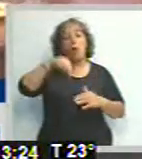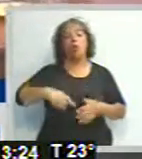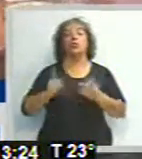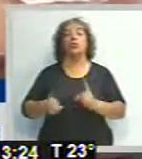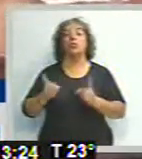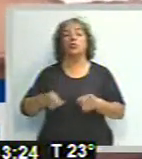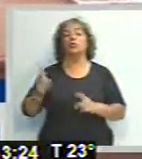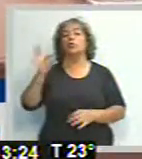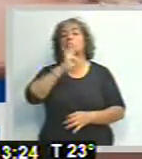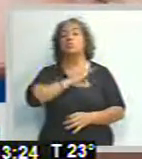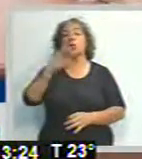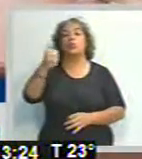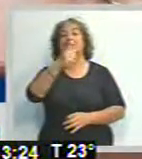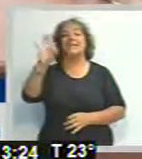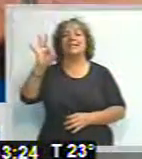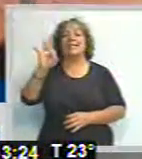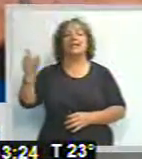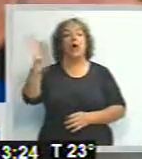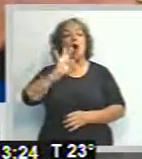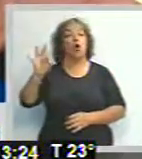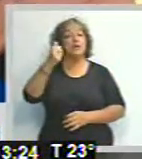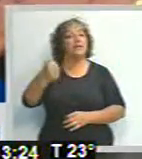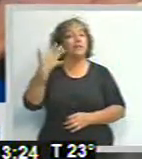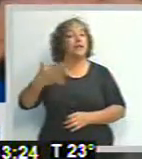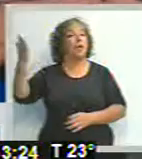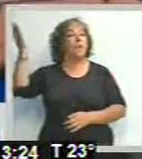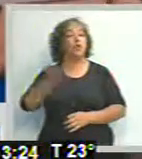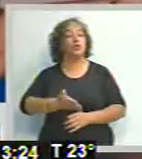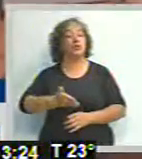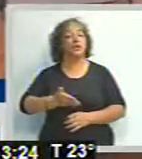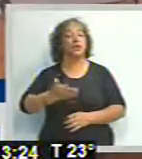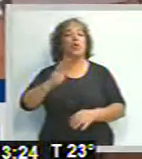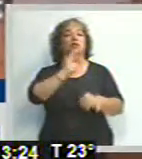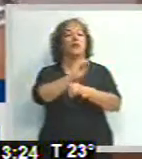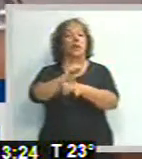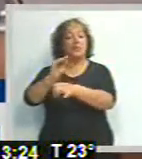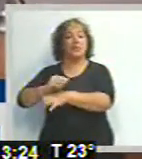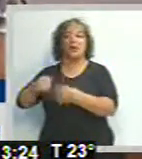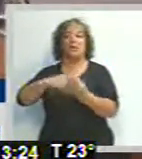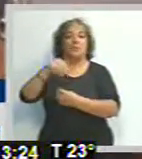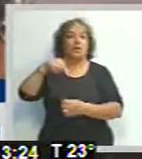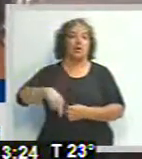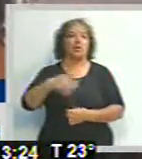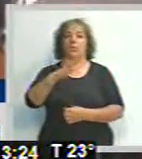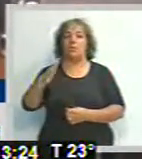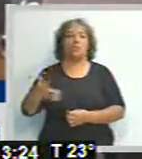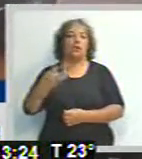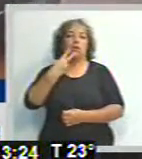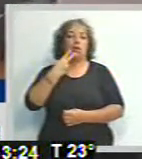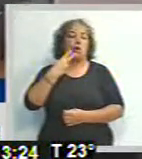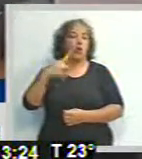gana aproximadamente el 60 o 65% de la canasta familiar, que hoy redondea los 10, 11 mil